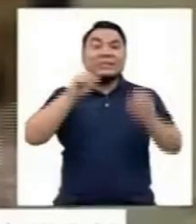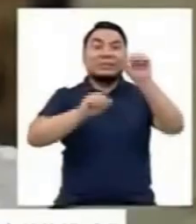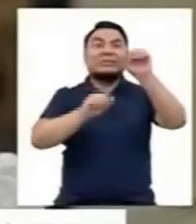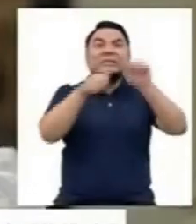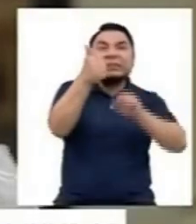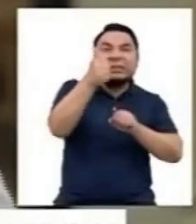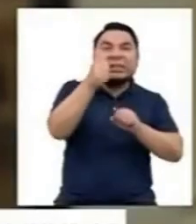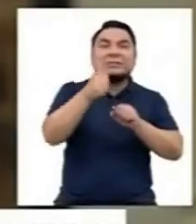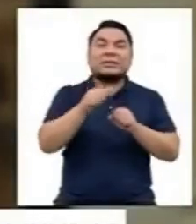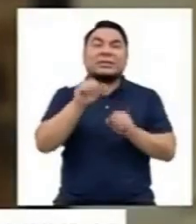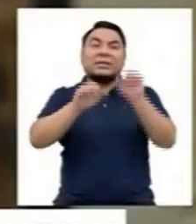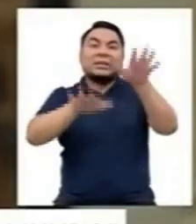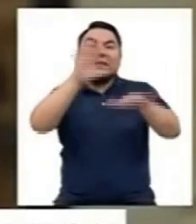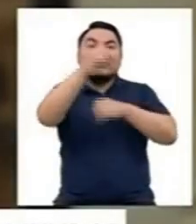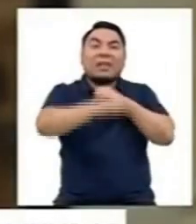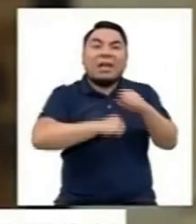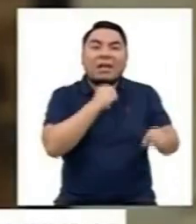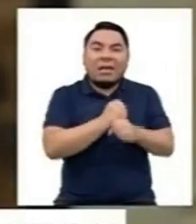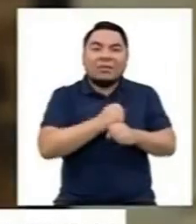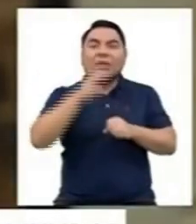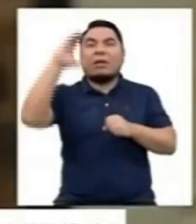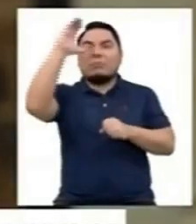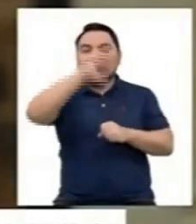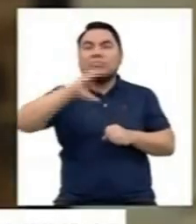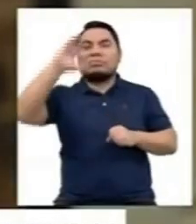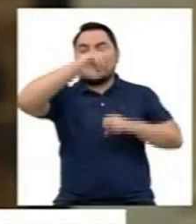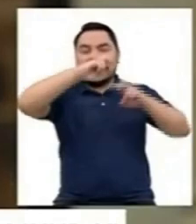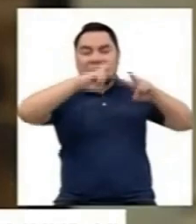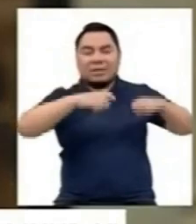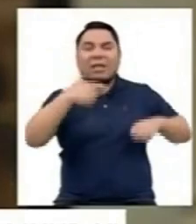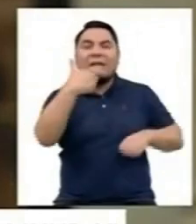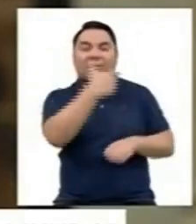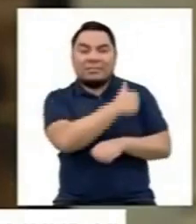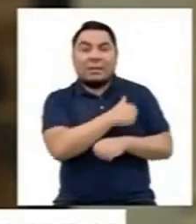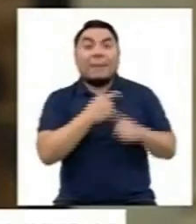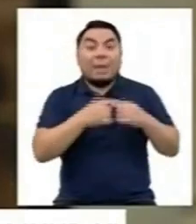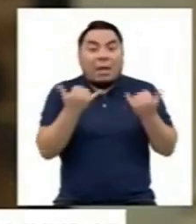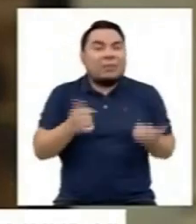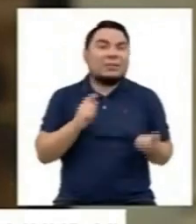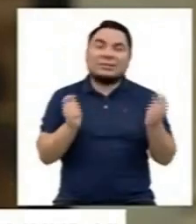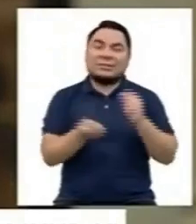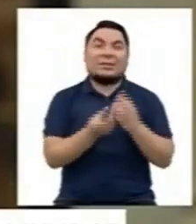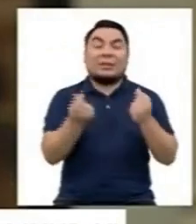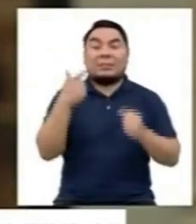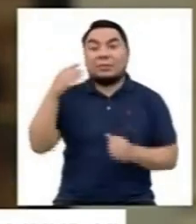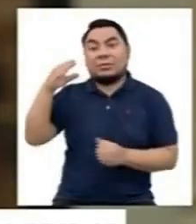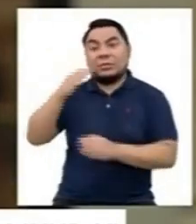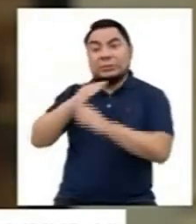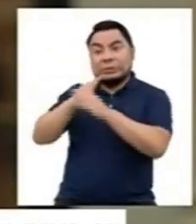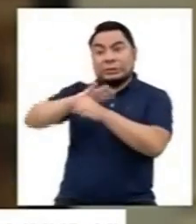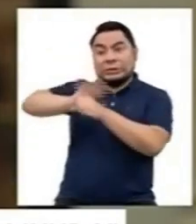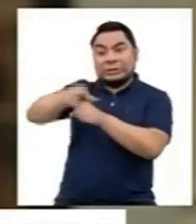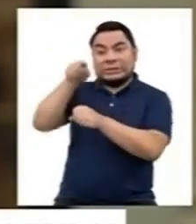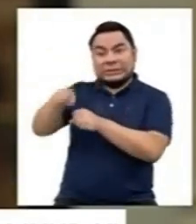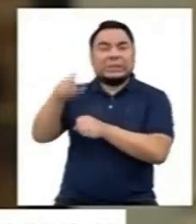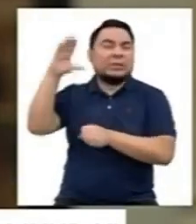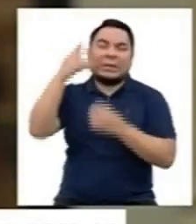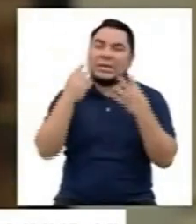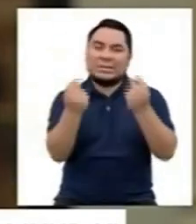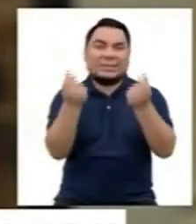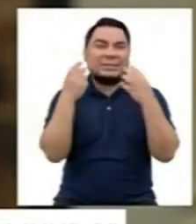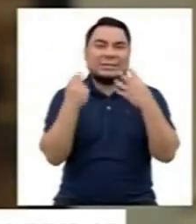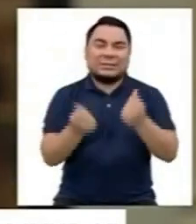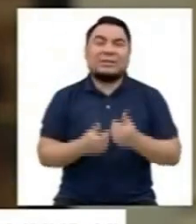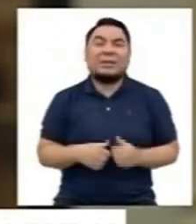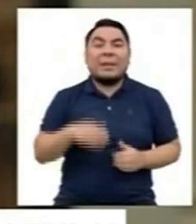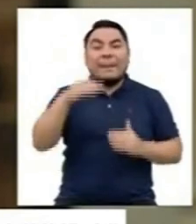Paraná, en Brasil. Bien, entonces sobre estos conceptos cabe recalcar algo